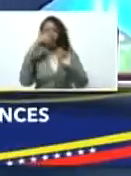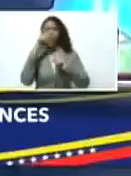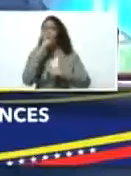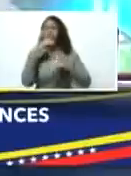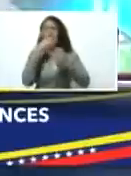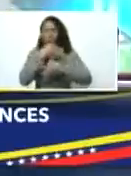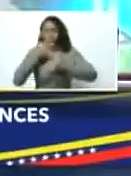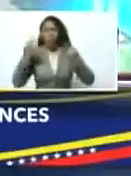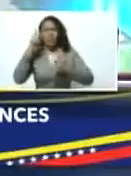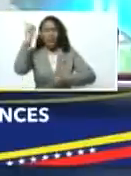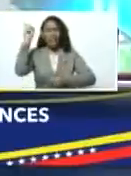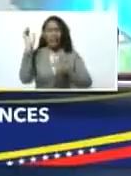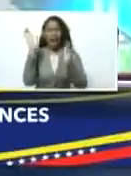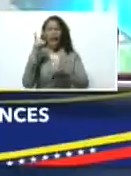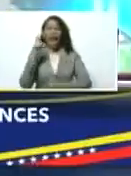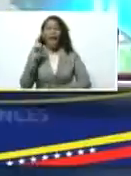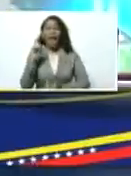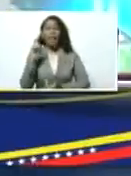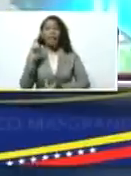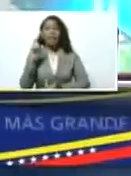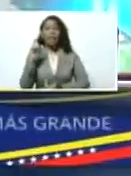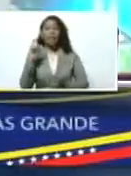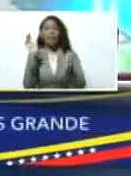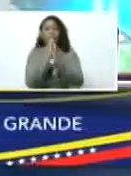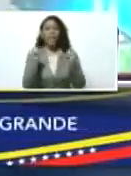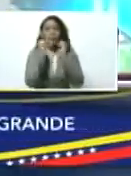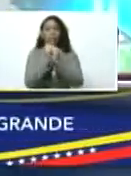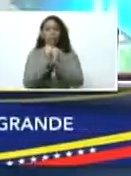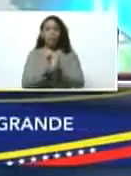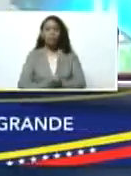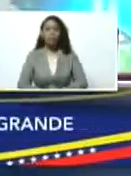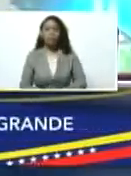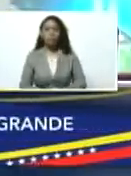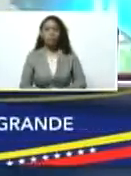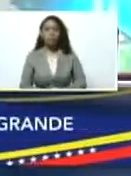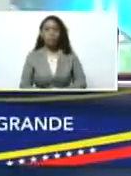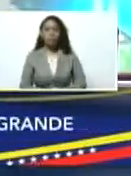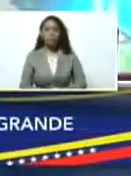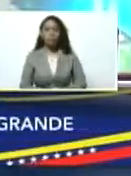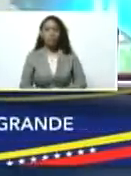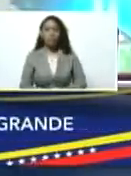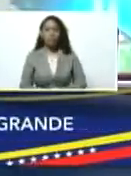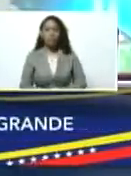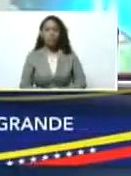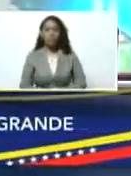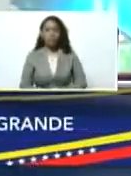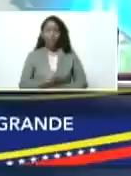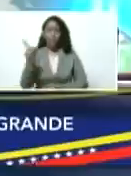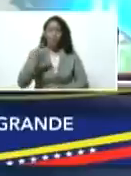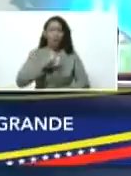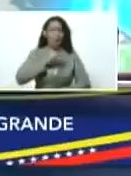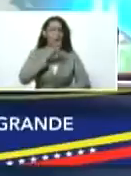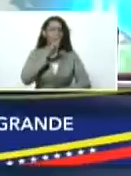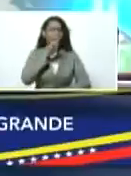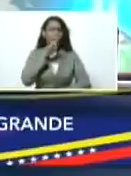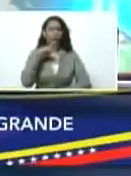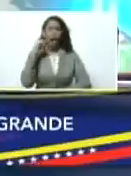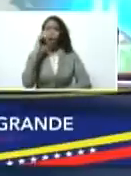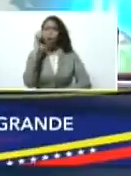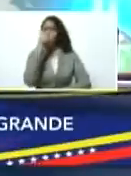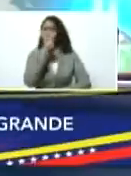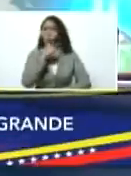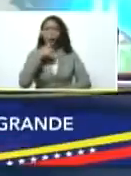indignante en Londres. descarada e